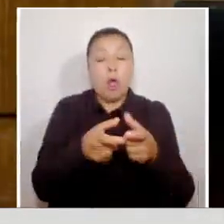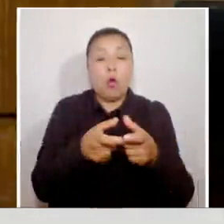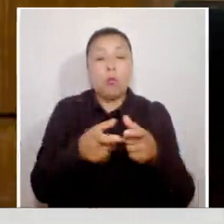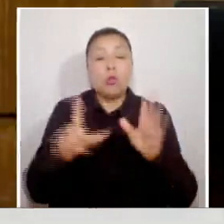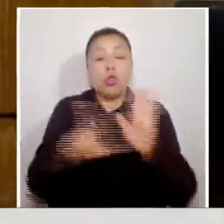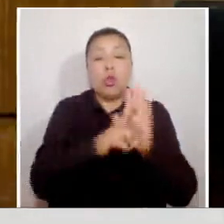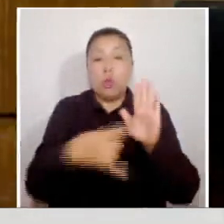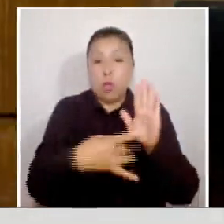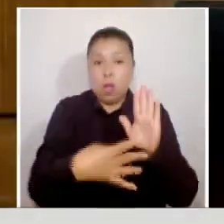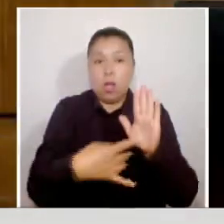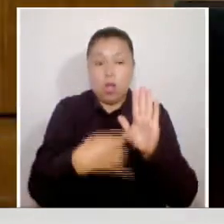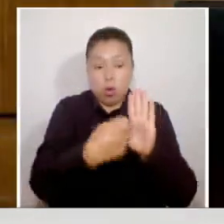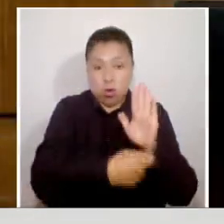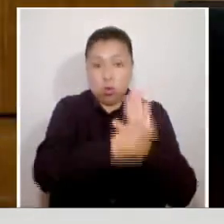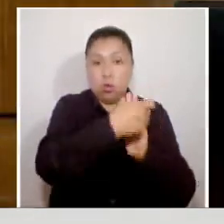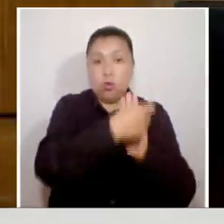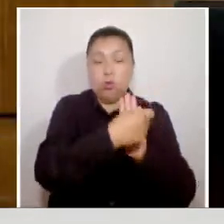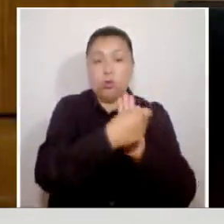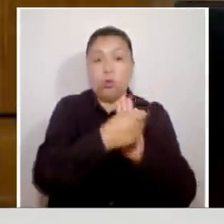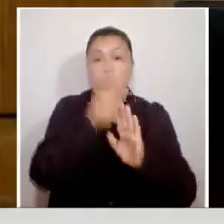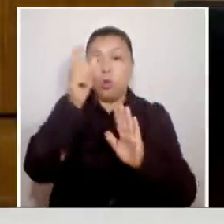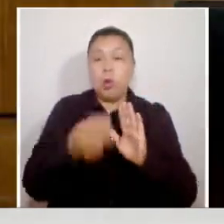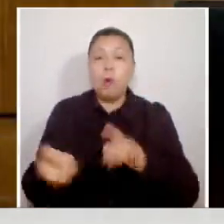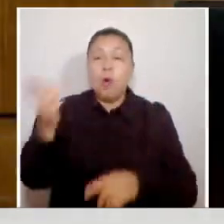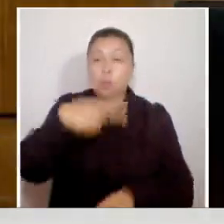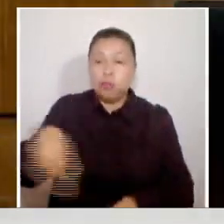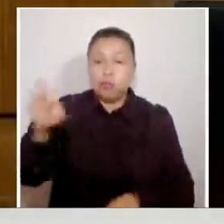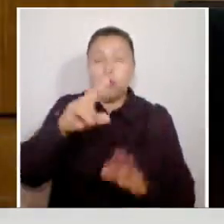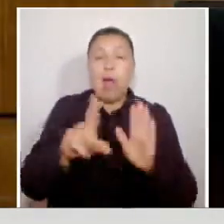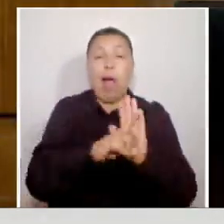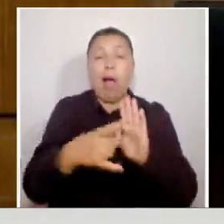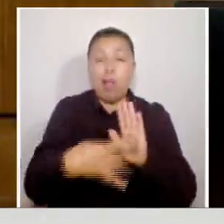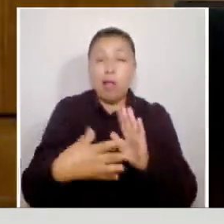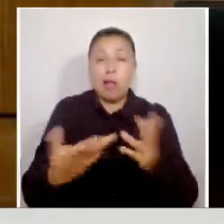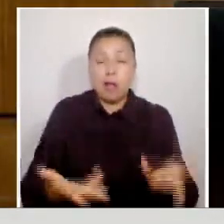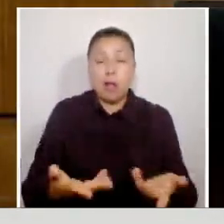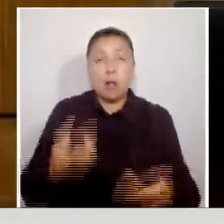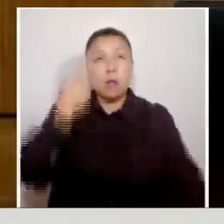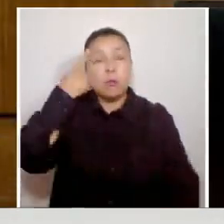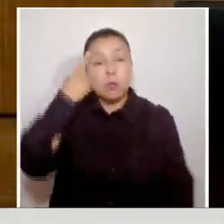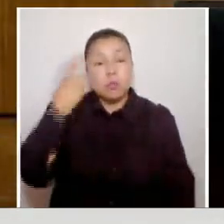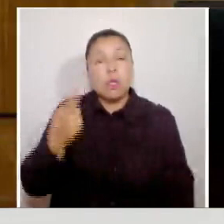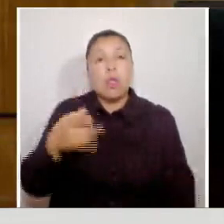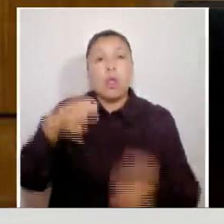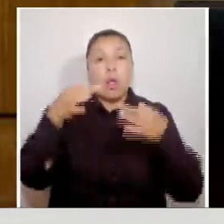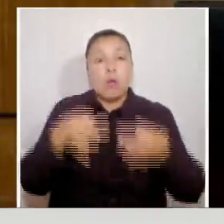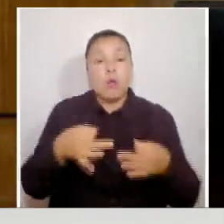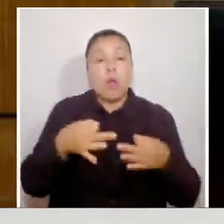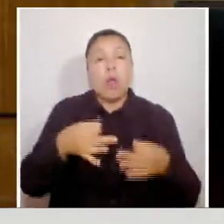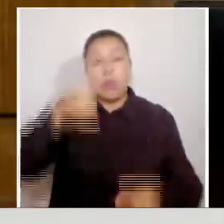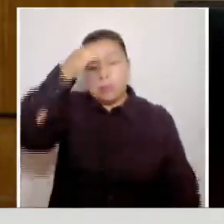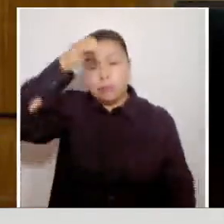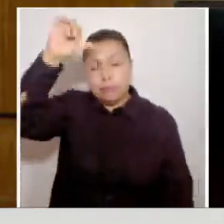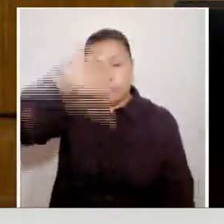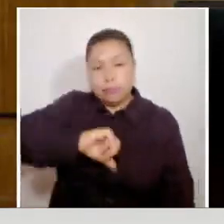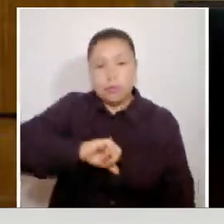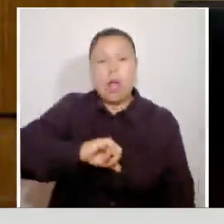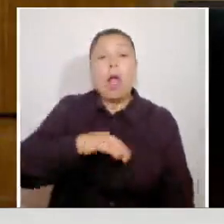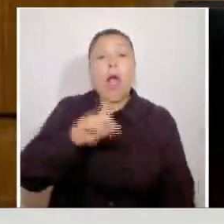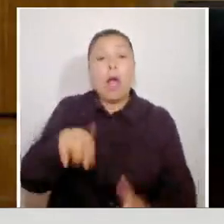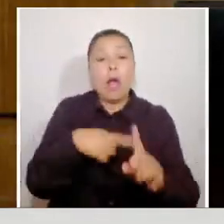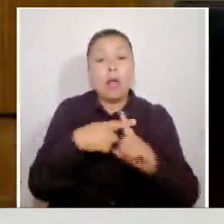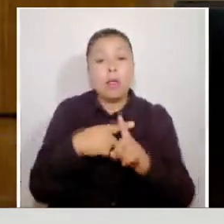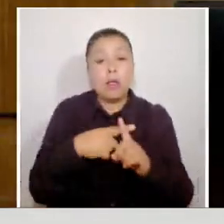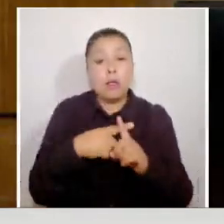reconociendo que la reincidencia es un factor importante a considerar en la determinación de la pena además se